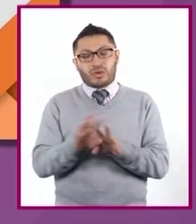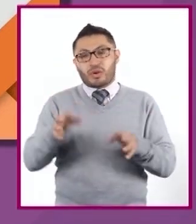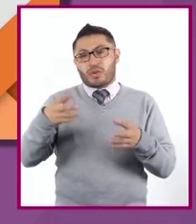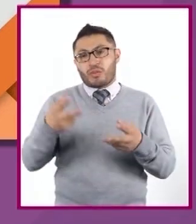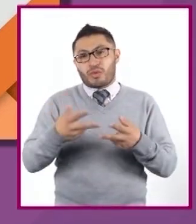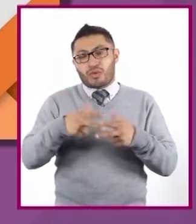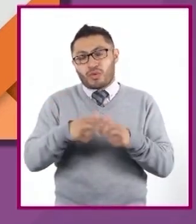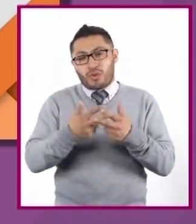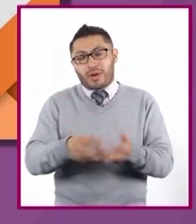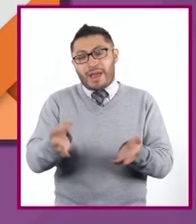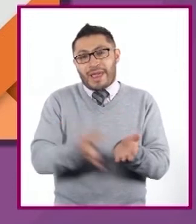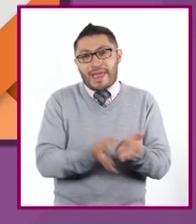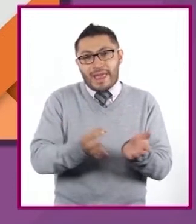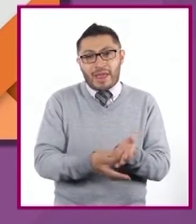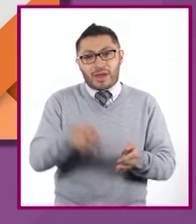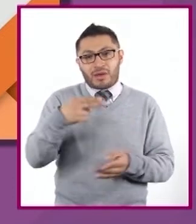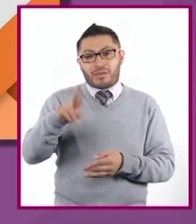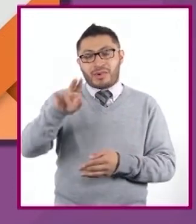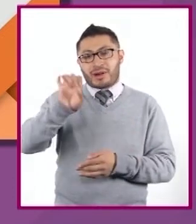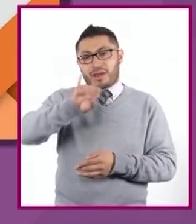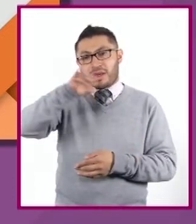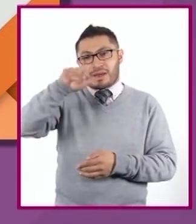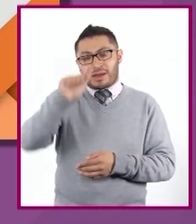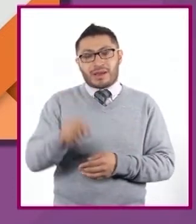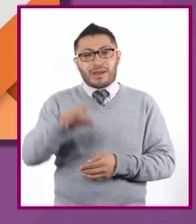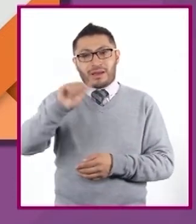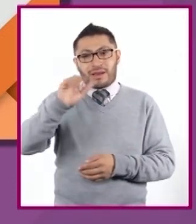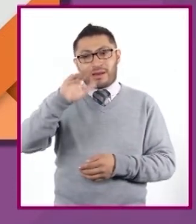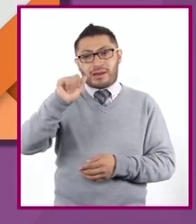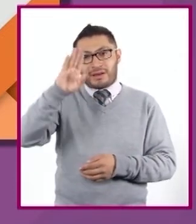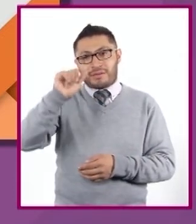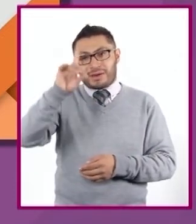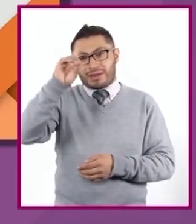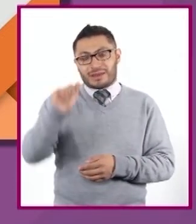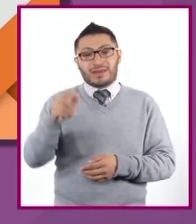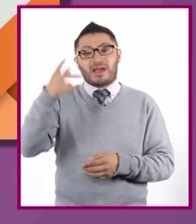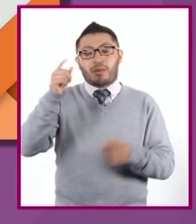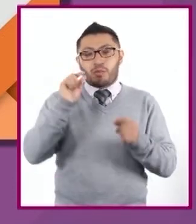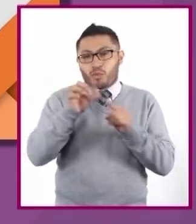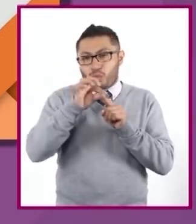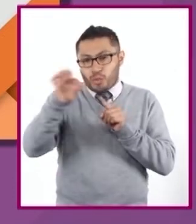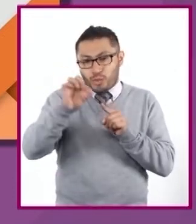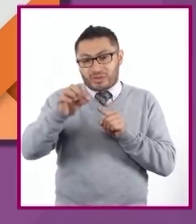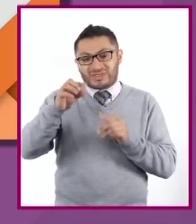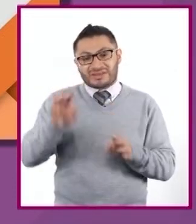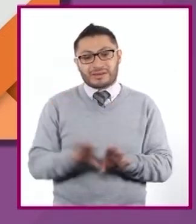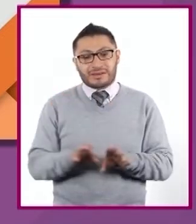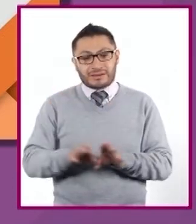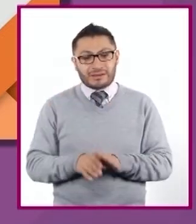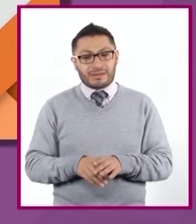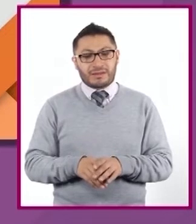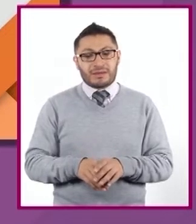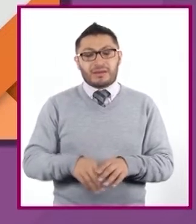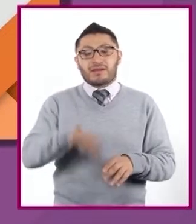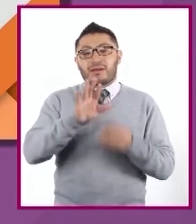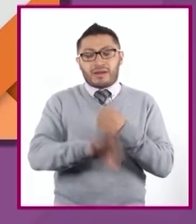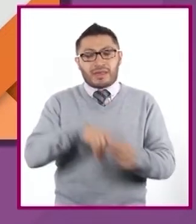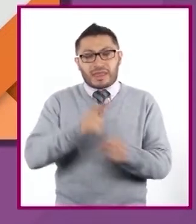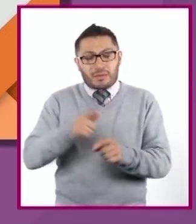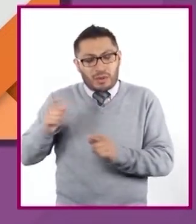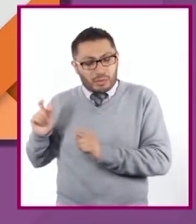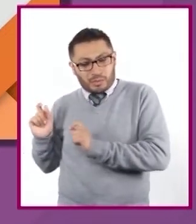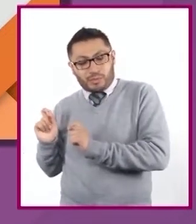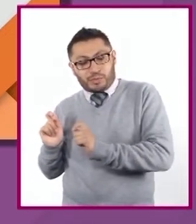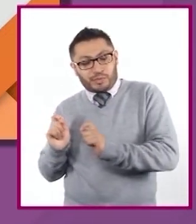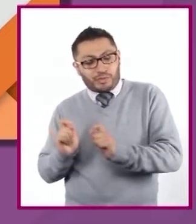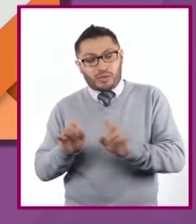instrumento de hierro llamado reja acabada en punta para cavar la tierra, jalada por un animal de tiro. Este